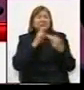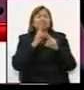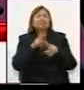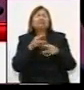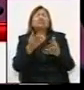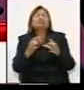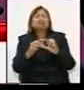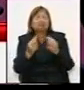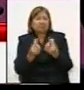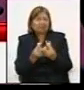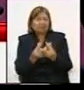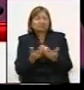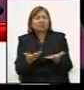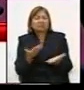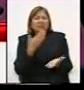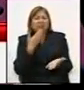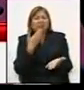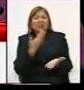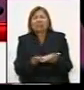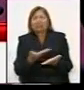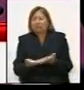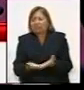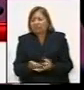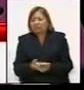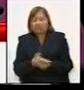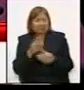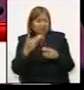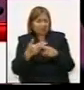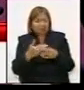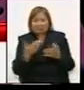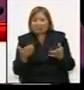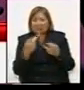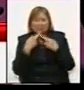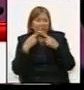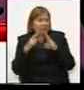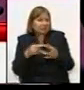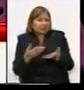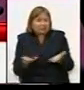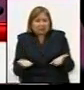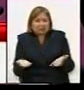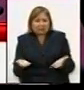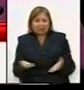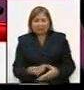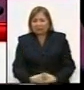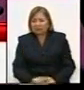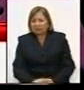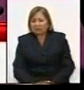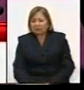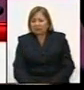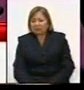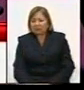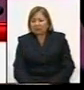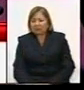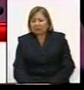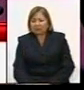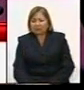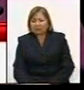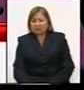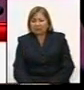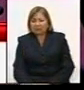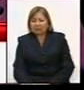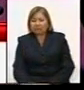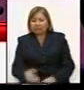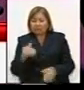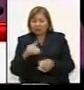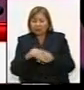grupúsculos? A nadie. Pueden llamarse lo que quieran, pero no responden a nadie, no responden los... Ellos no fueron electos por